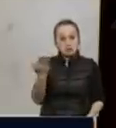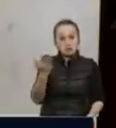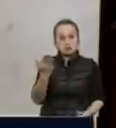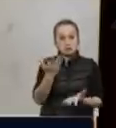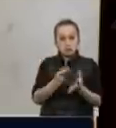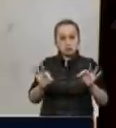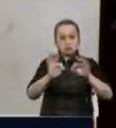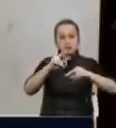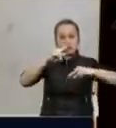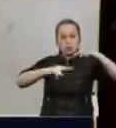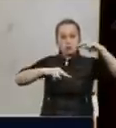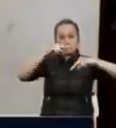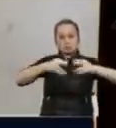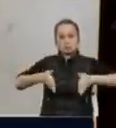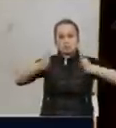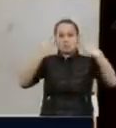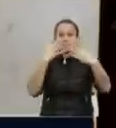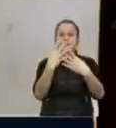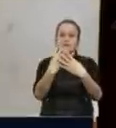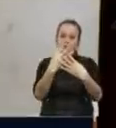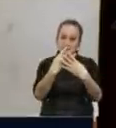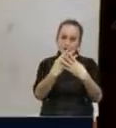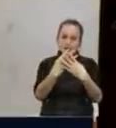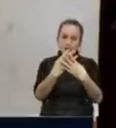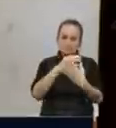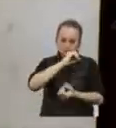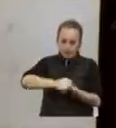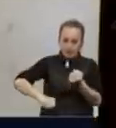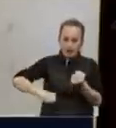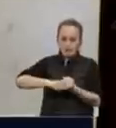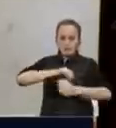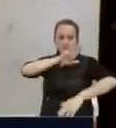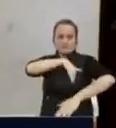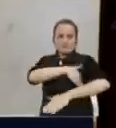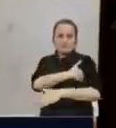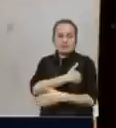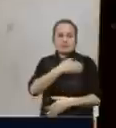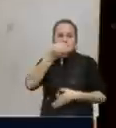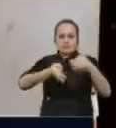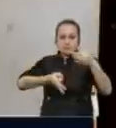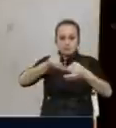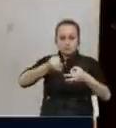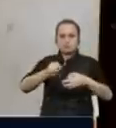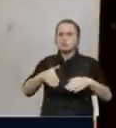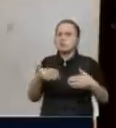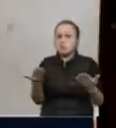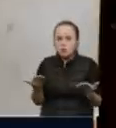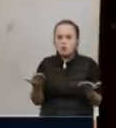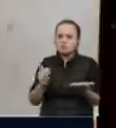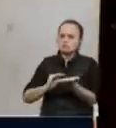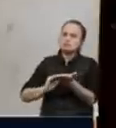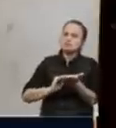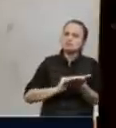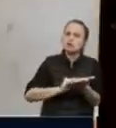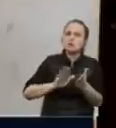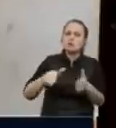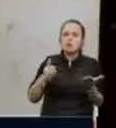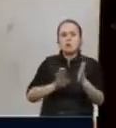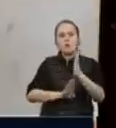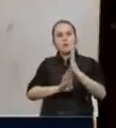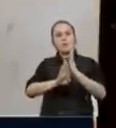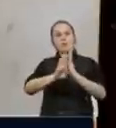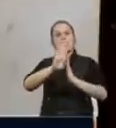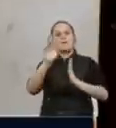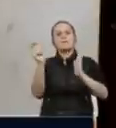construir centros penitenciarios con colaboración del Ministerio de Justicia. ¿Cómo podemos avanzar en